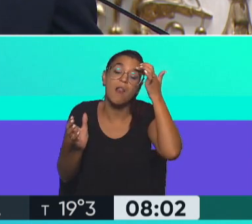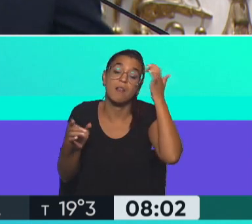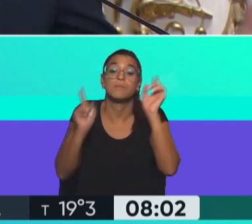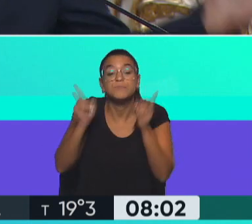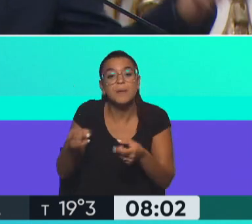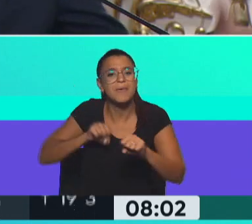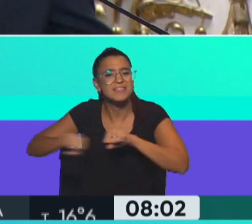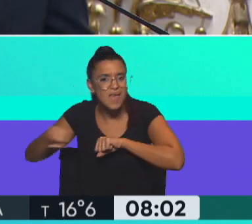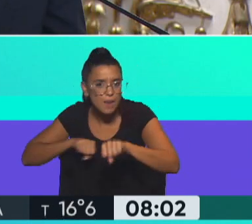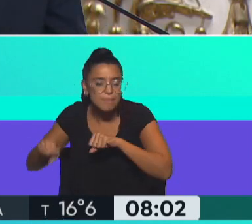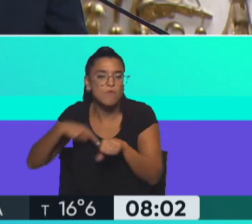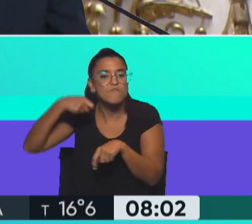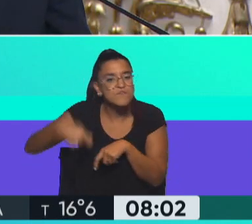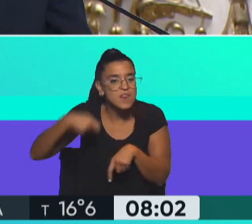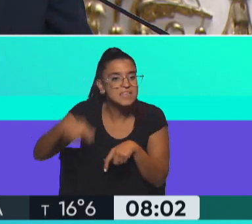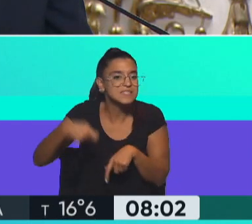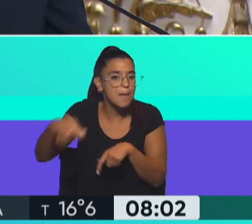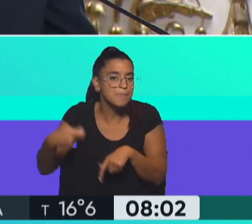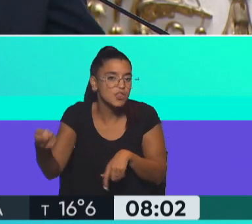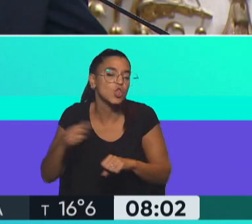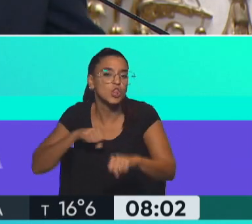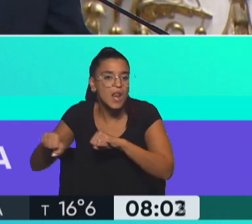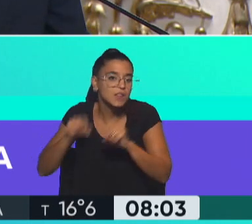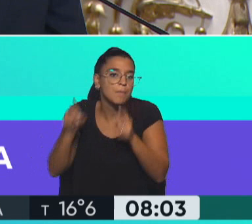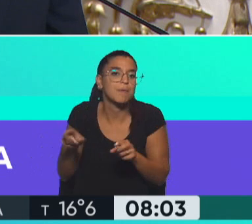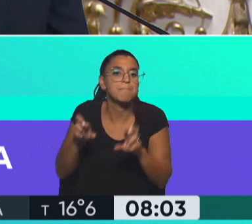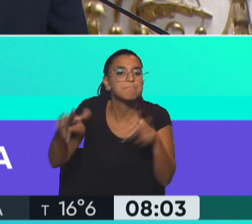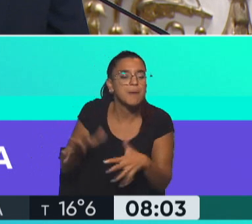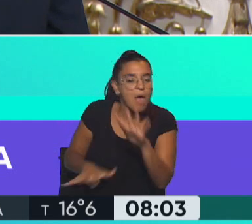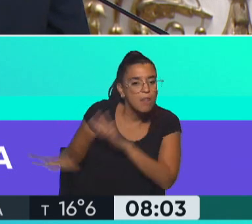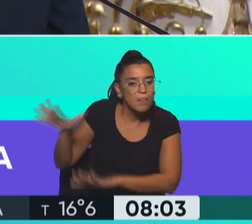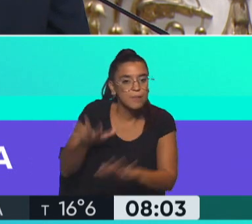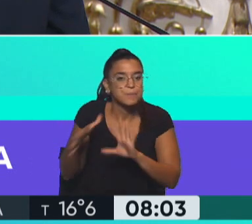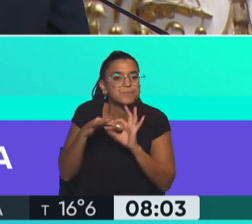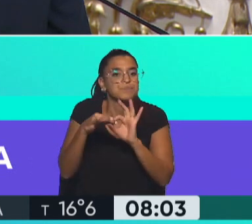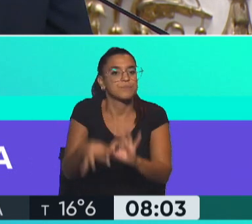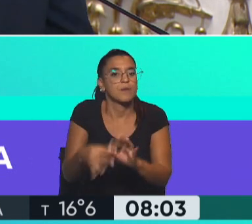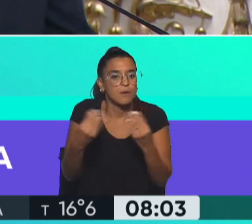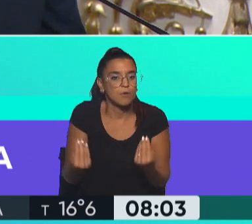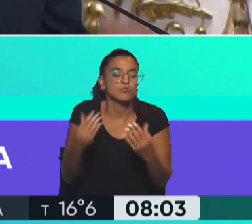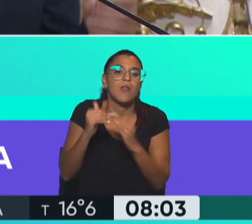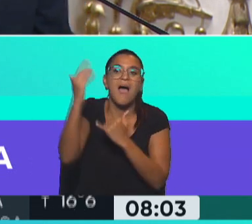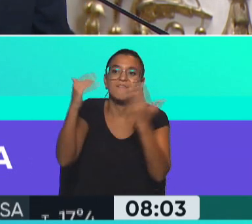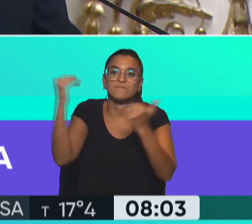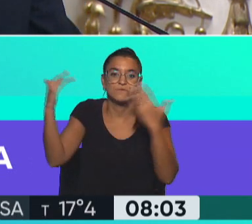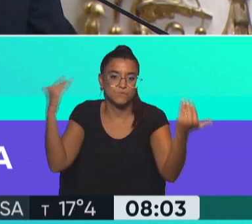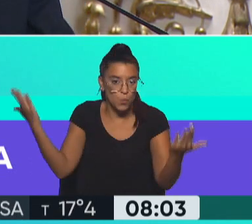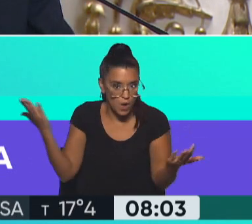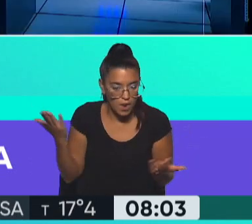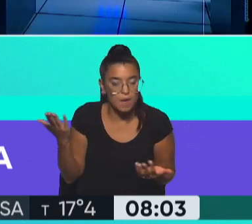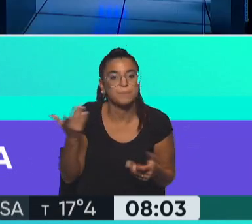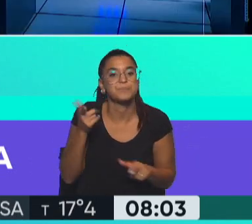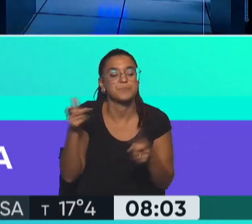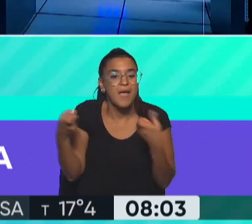de terrorismo y financiamiento del terrorismo y a cuestiones estratégicas que tengan que ver con la extranjería. Es decir,